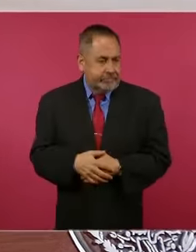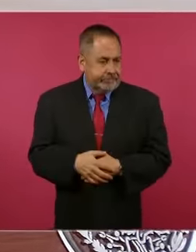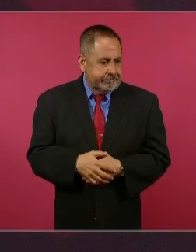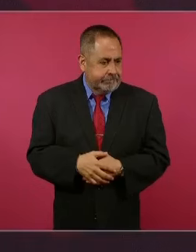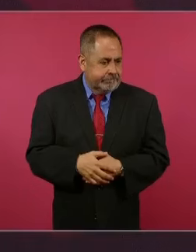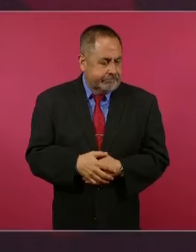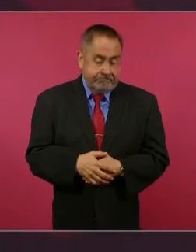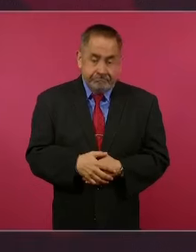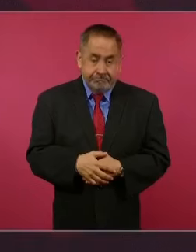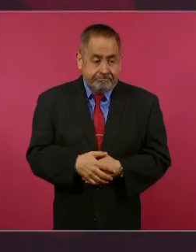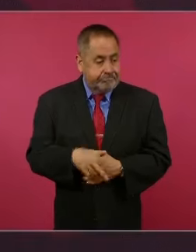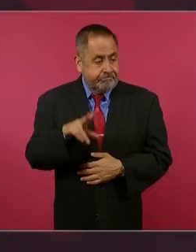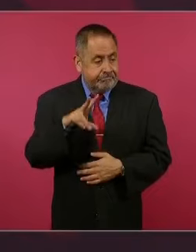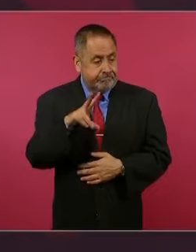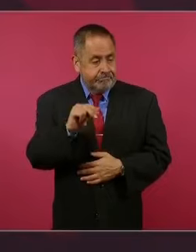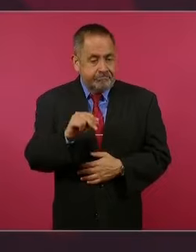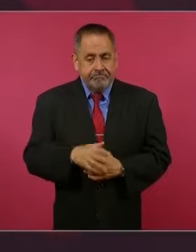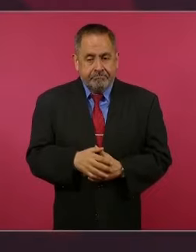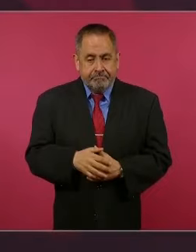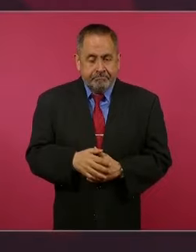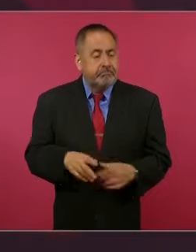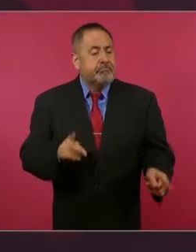No pero